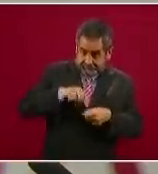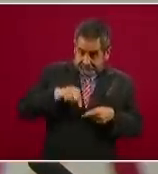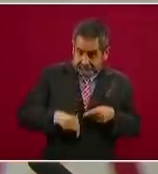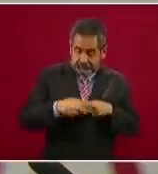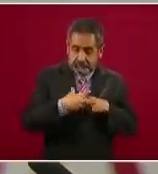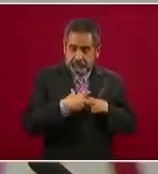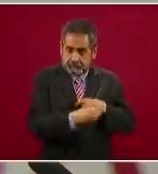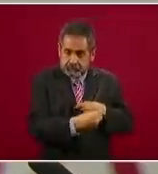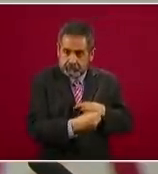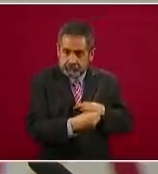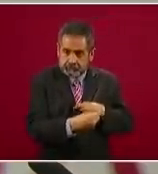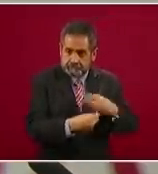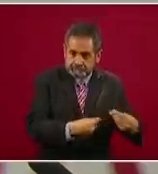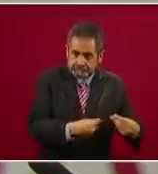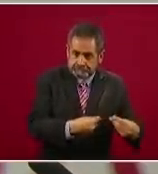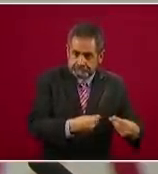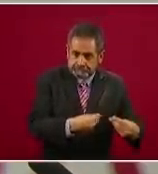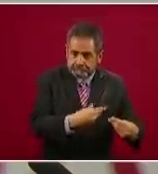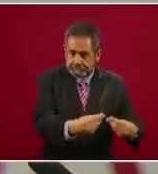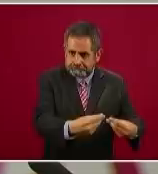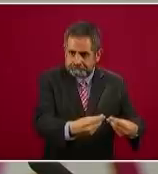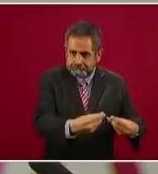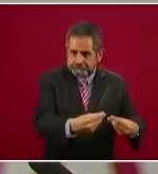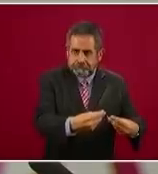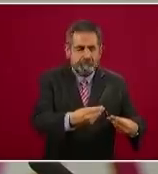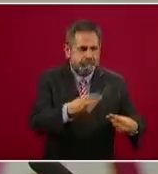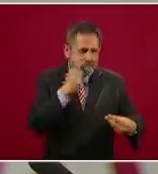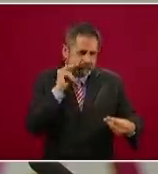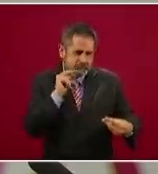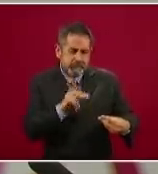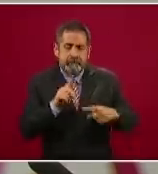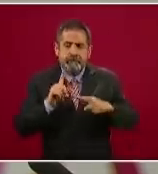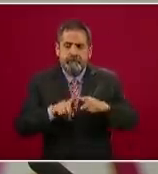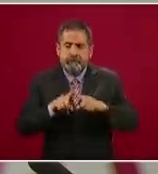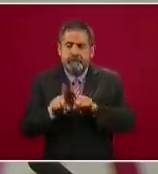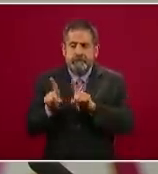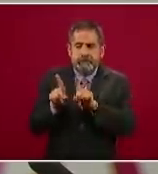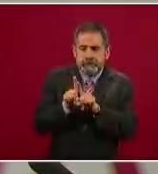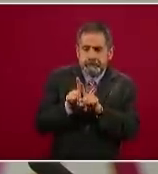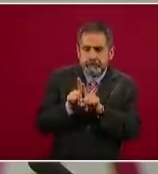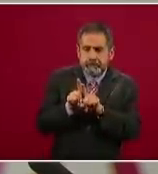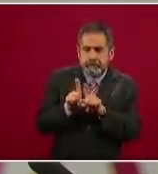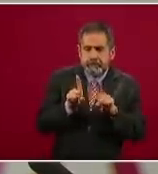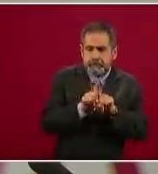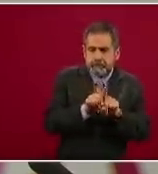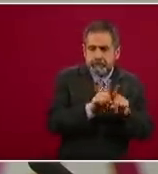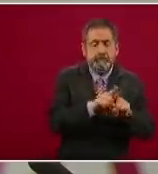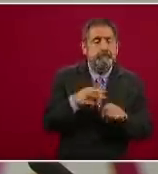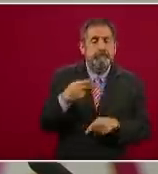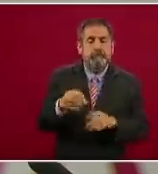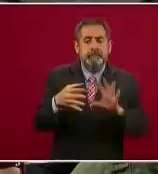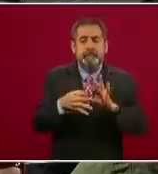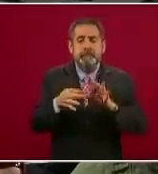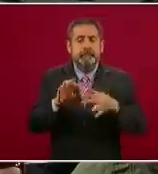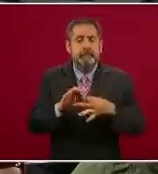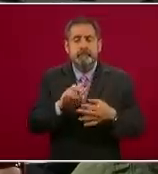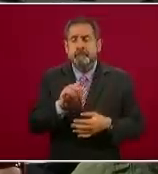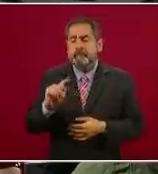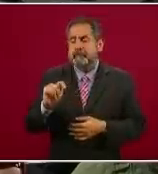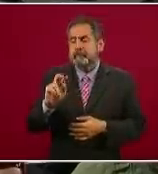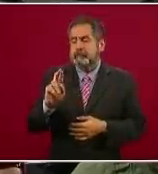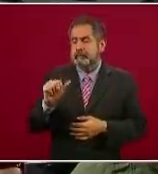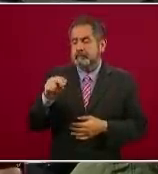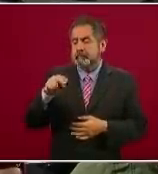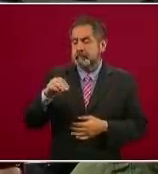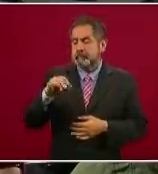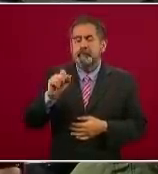pero todavía existe la posibilidad de rastrear las cadenas de transmisión. Cadena de transmisión no es otra cosa que